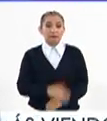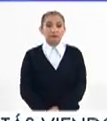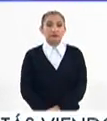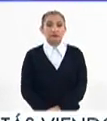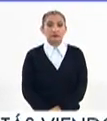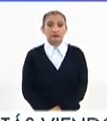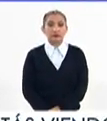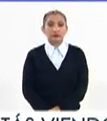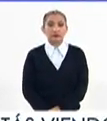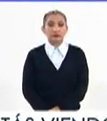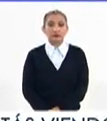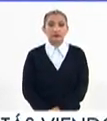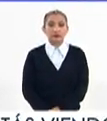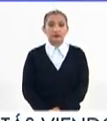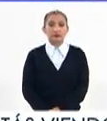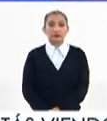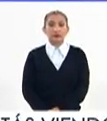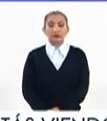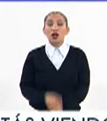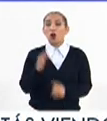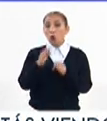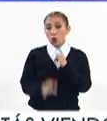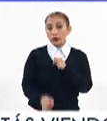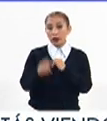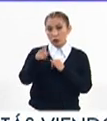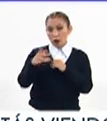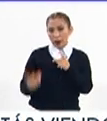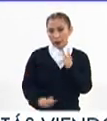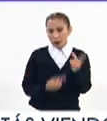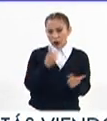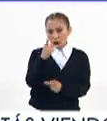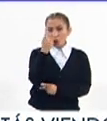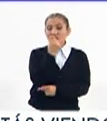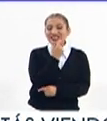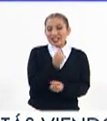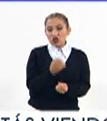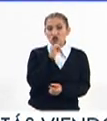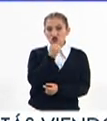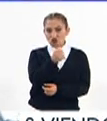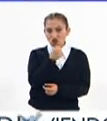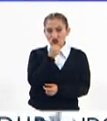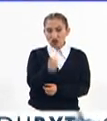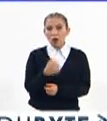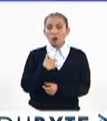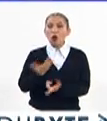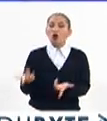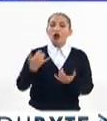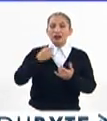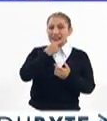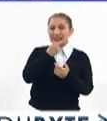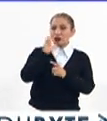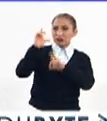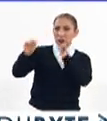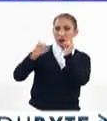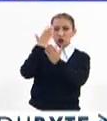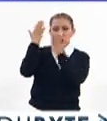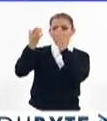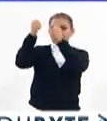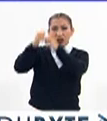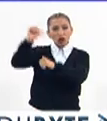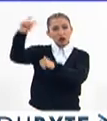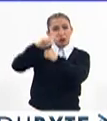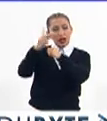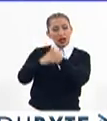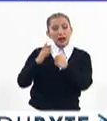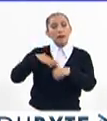decidan. Bueno, por último, a pregunta expresa de un niño reportero sobre la fuga de talento en el país, el presidente aseguró que se